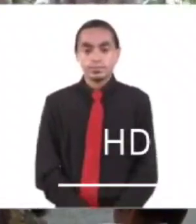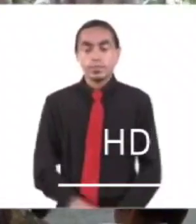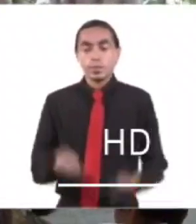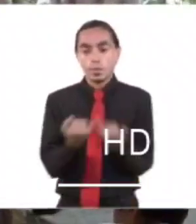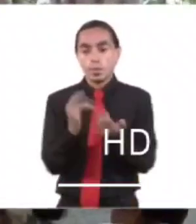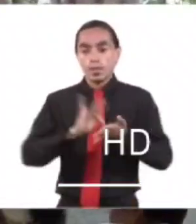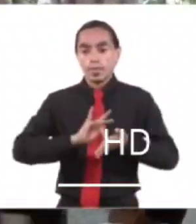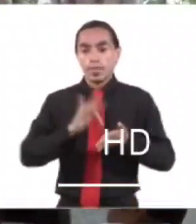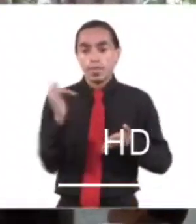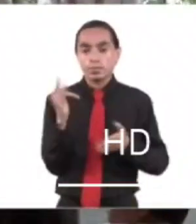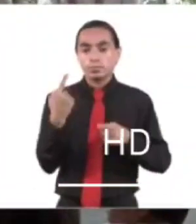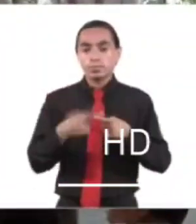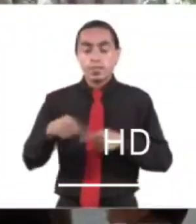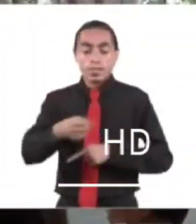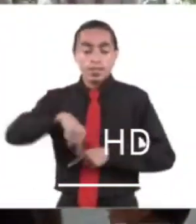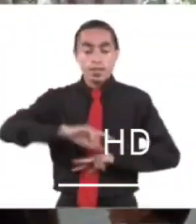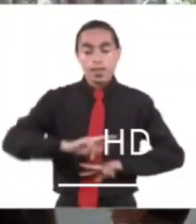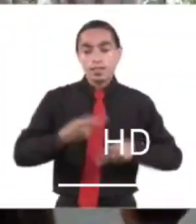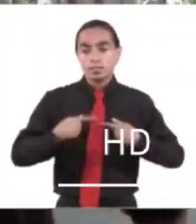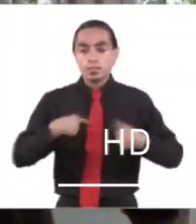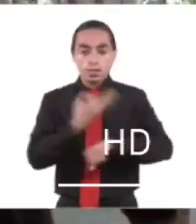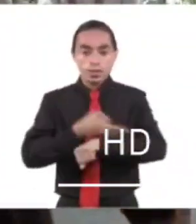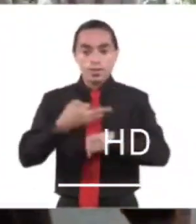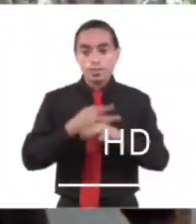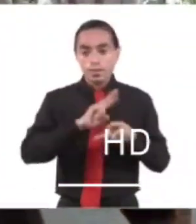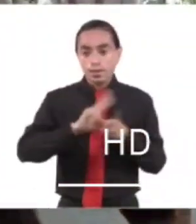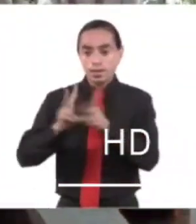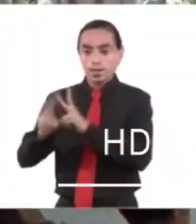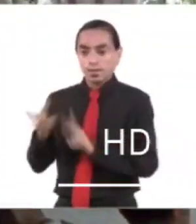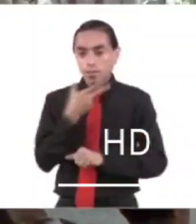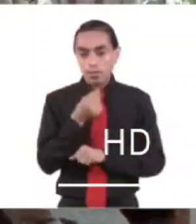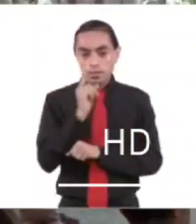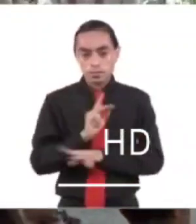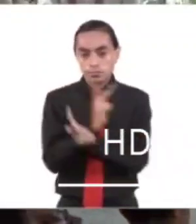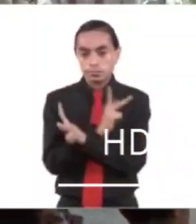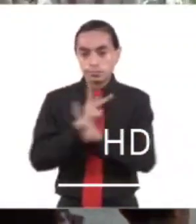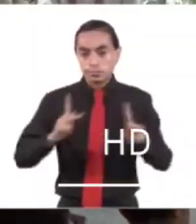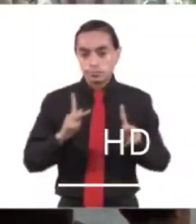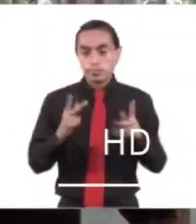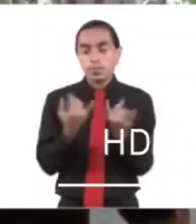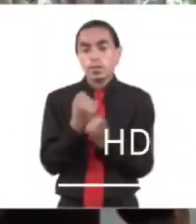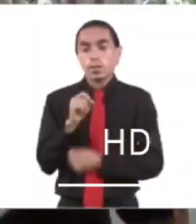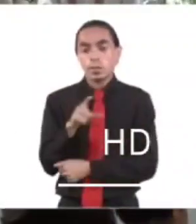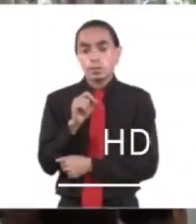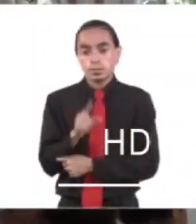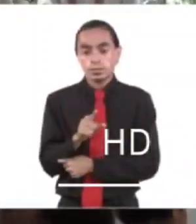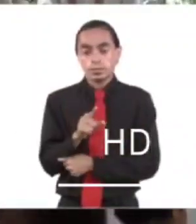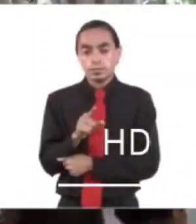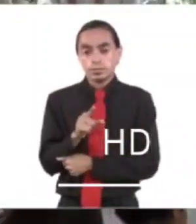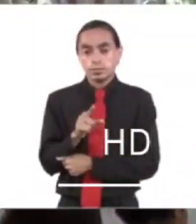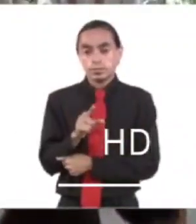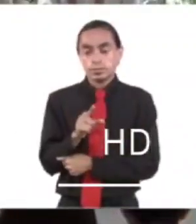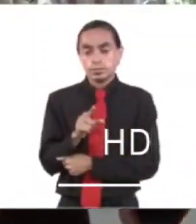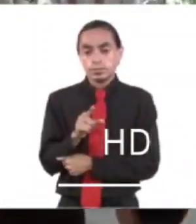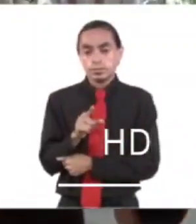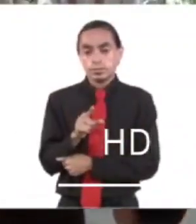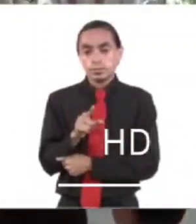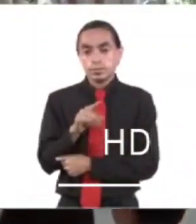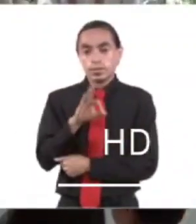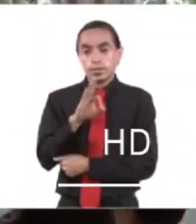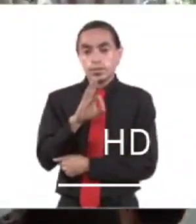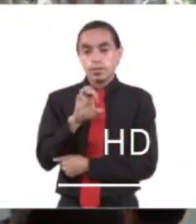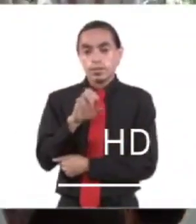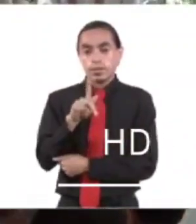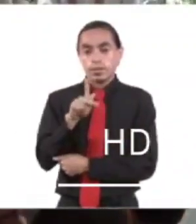Agradecemos la presencia de todas las personas, familias, vecinas, vecinos, así como también la presencia de Felipe